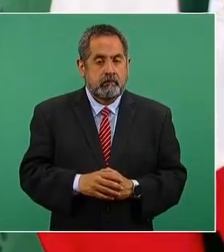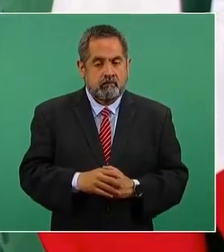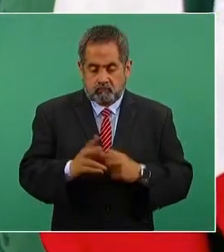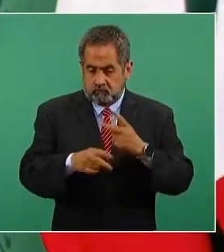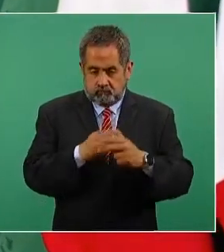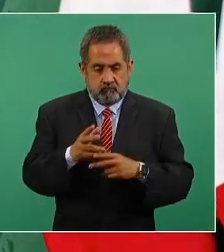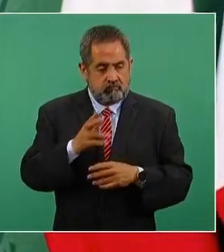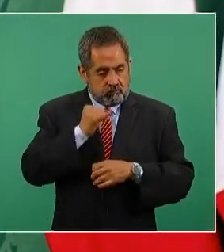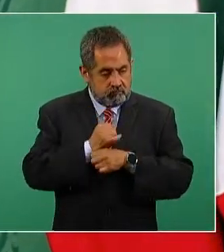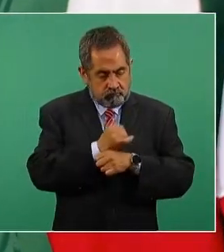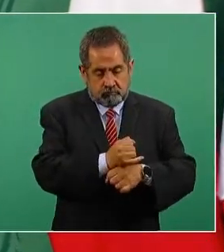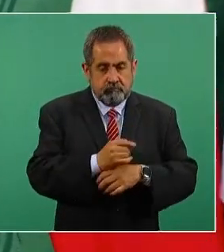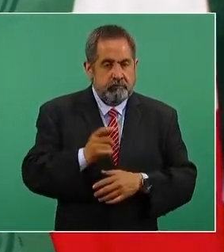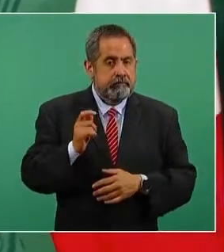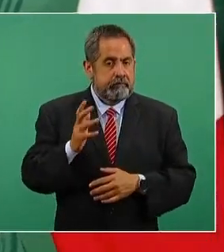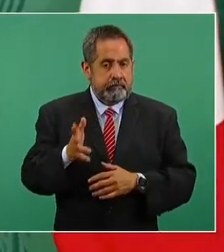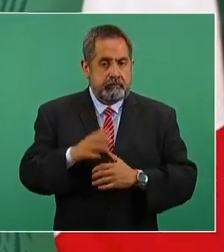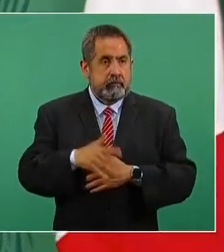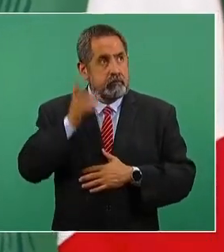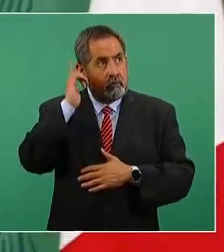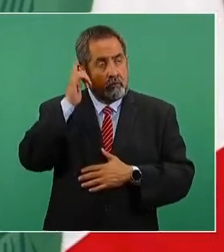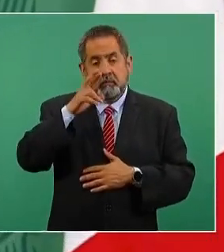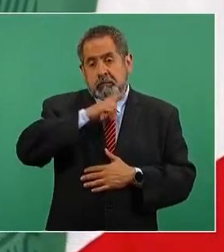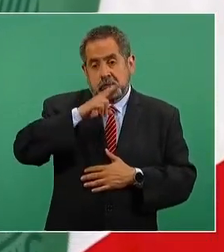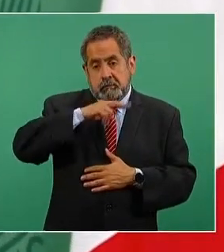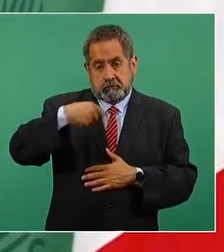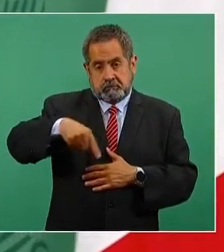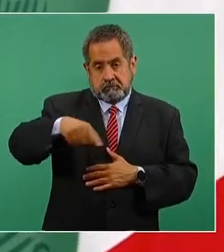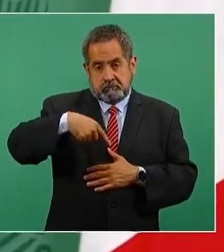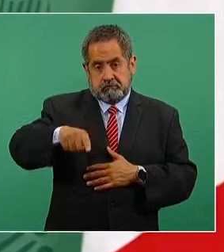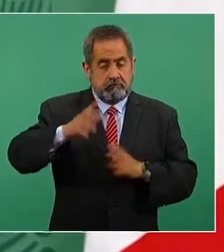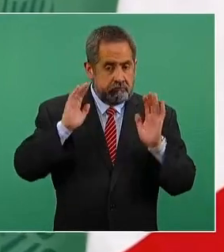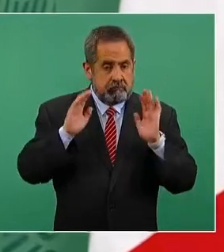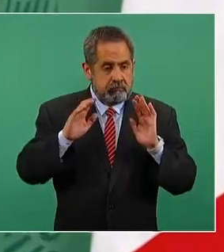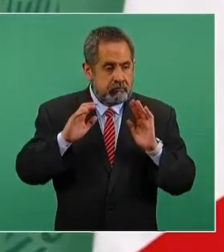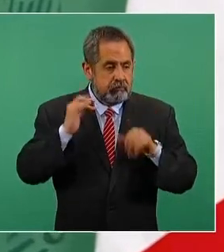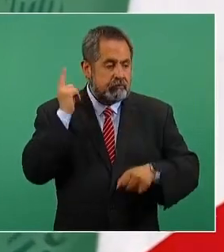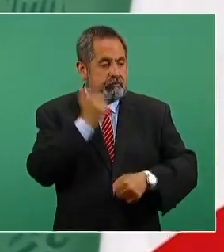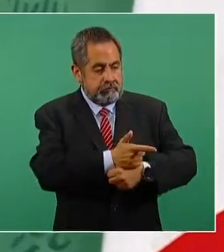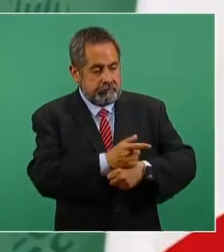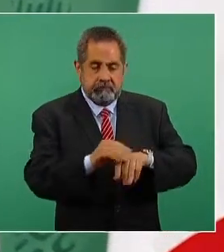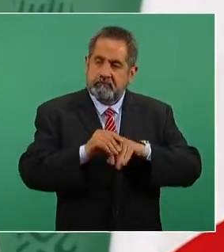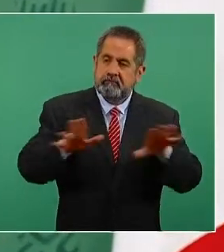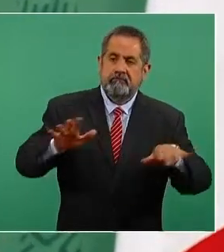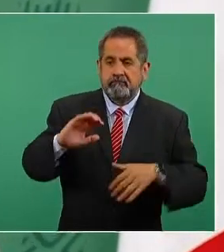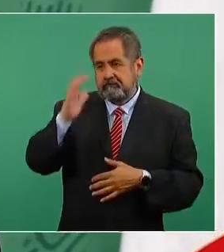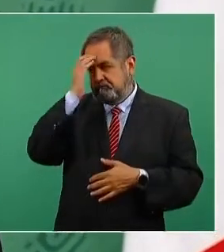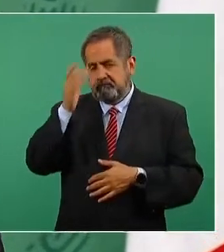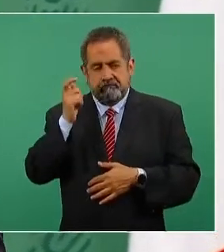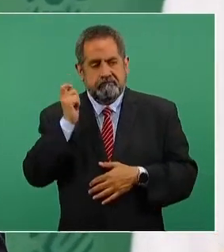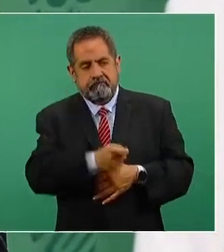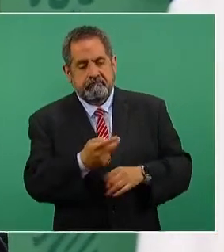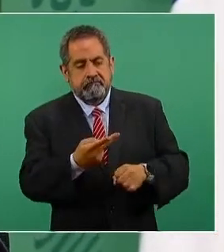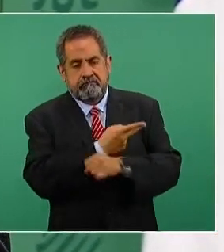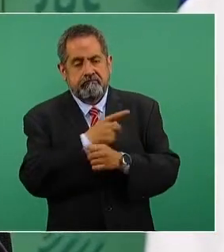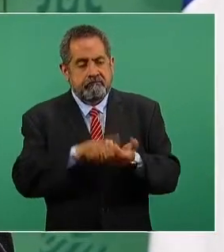llevando a cabo la investigación. Ojalá y pronto se conozcan ya resultados,